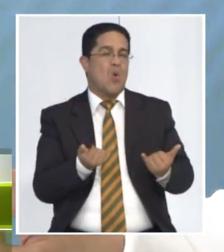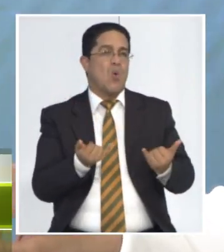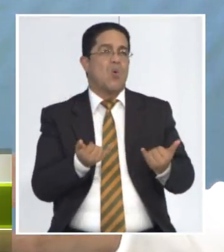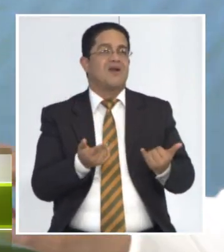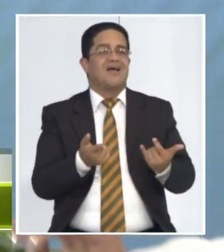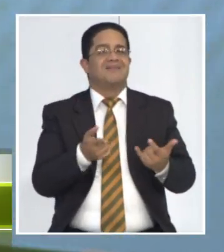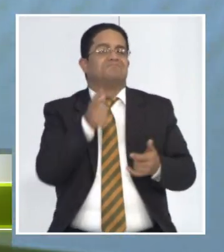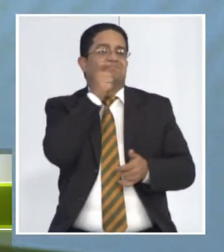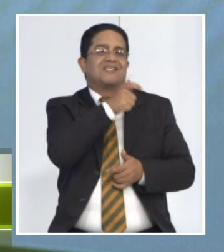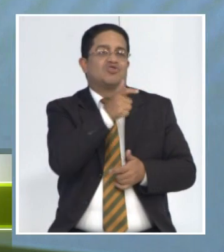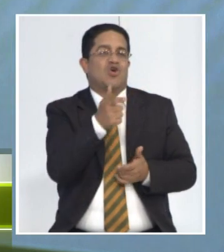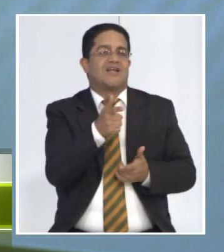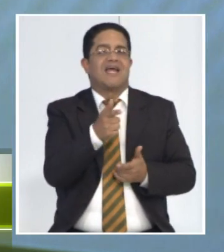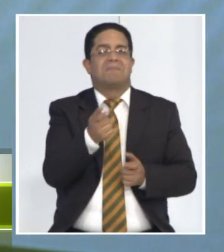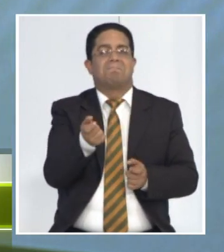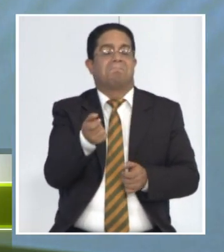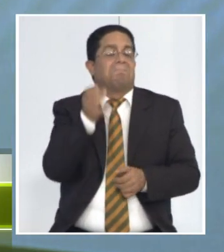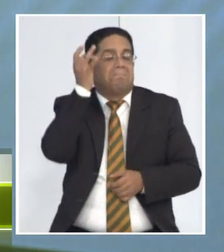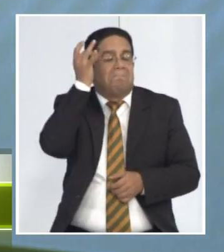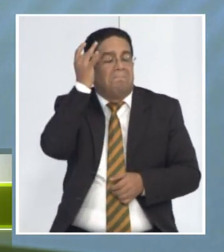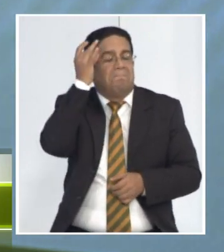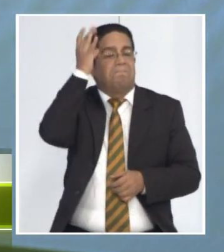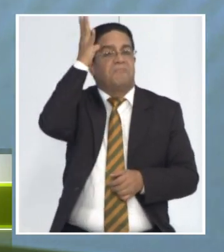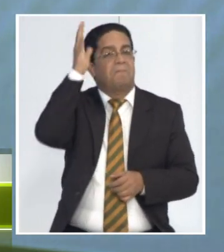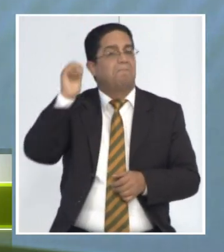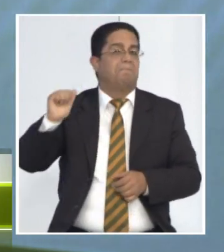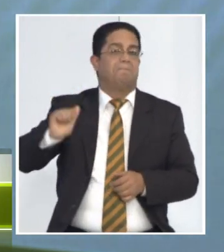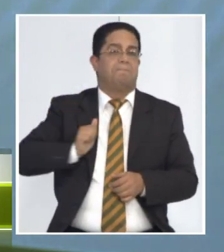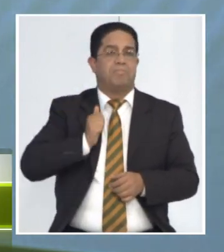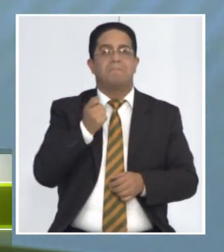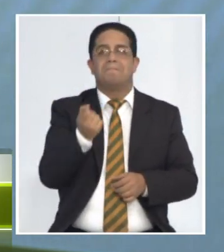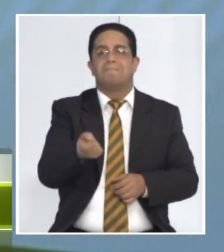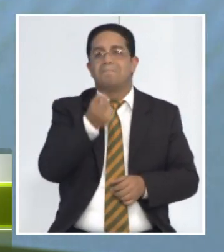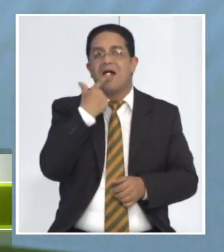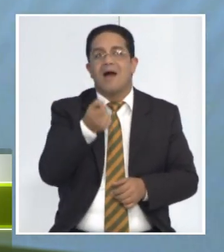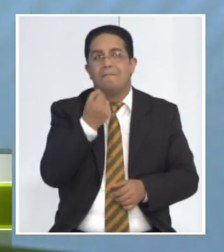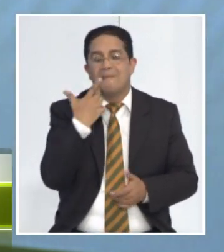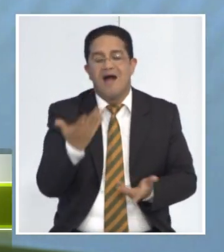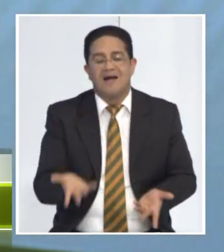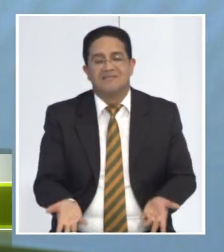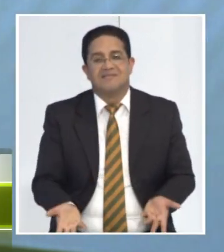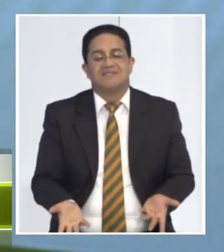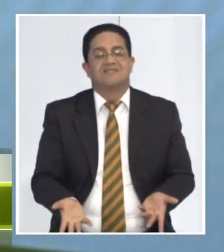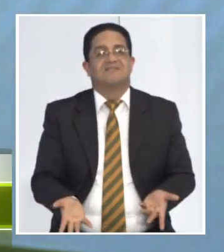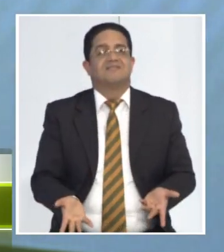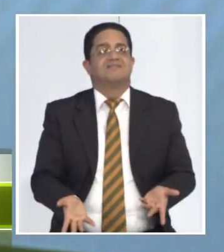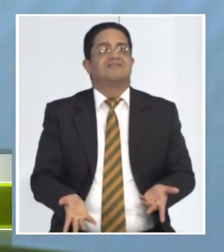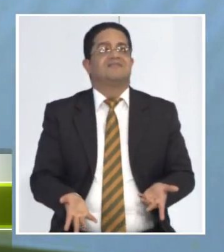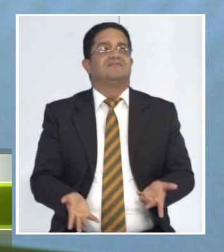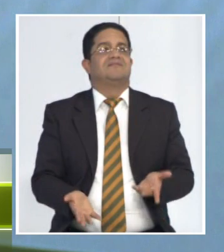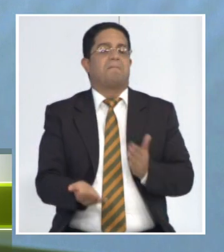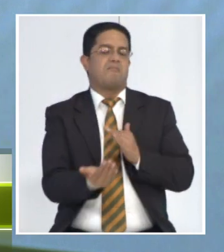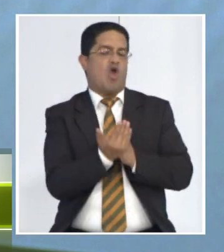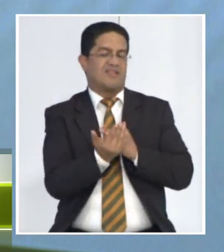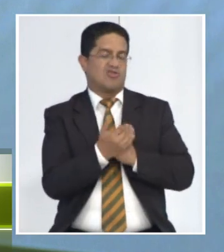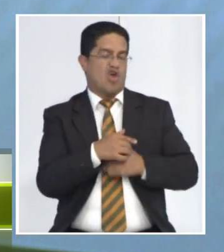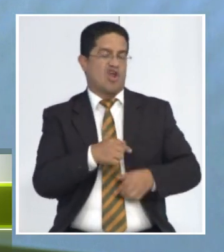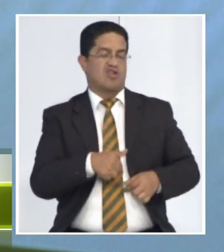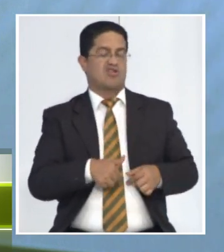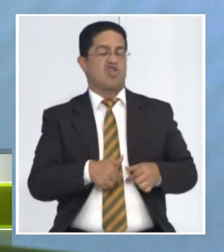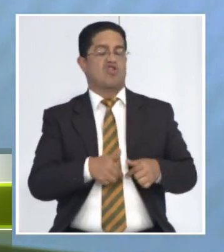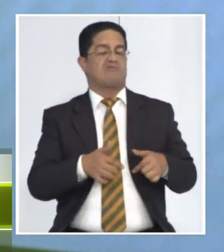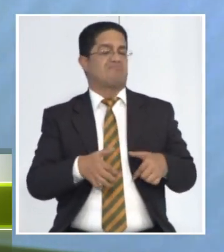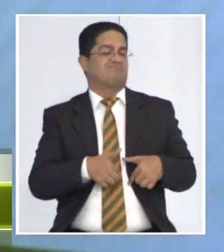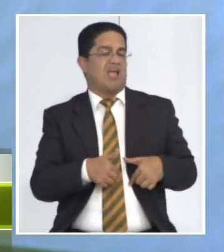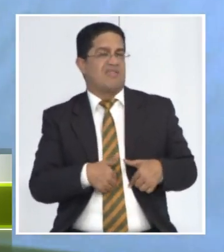es el abuso de la automedicación. El abuso de los protectores, de los inhibidores de bomba de protones o protectores gástricos, entre otros medicamentos,